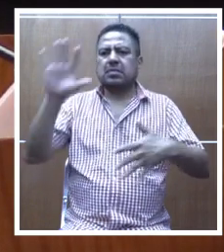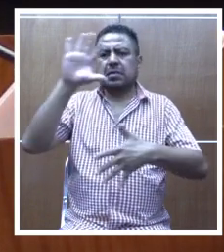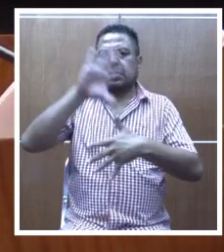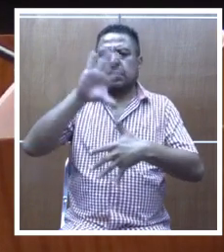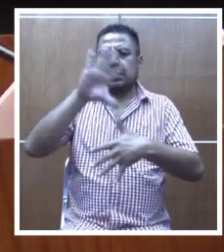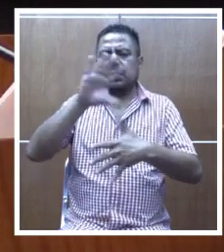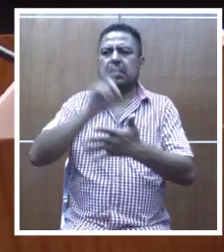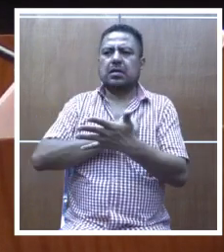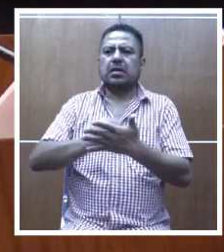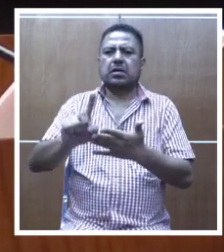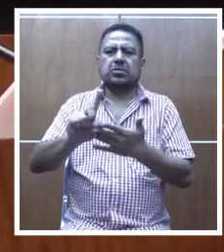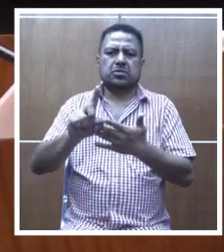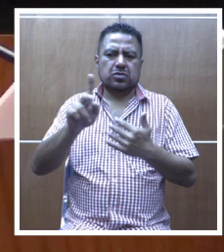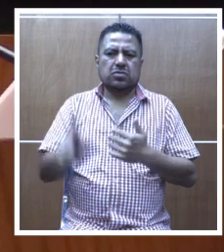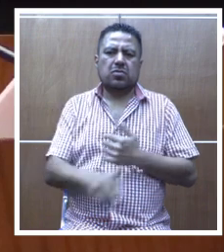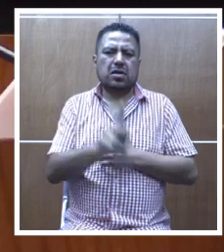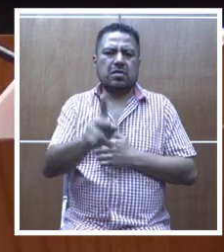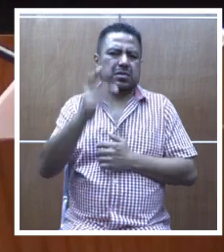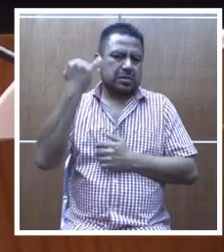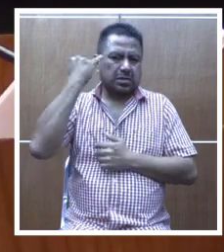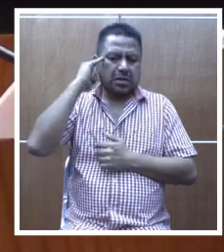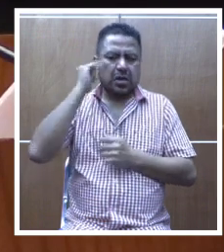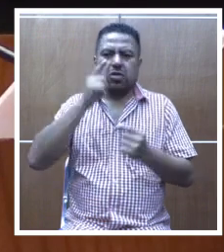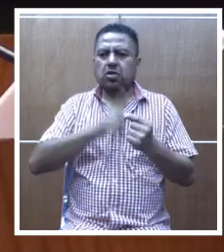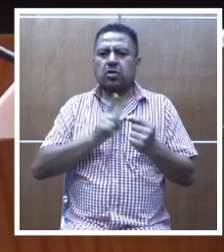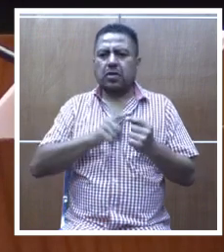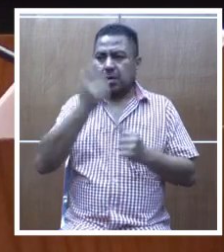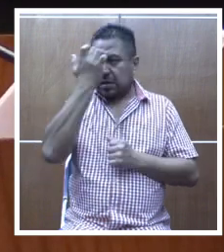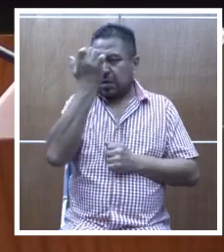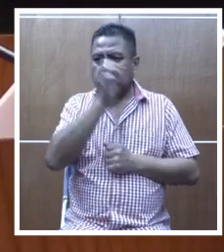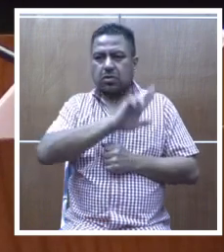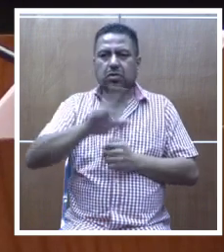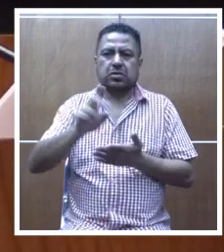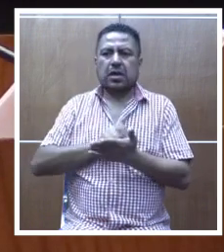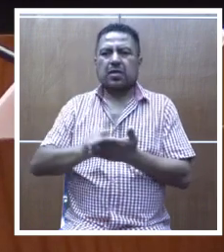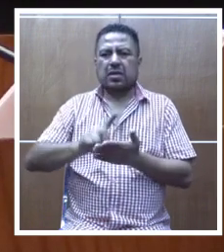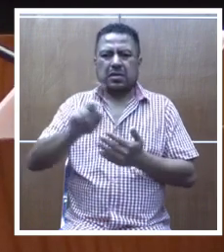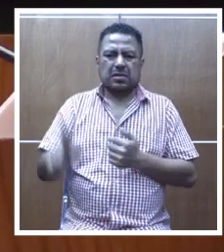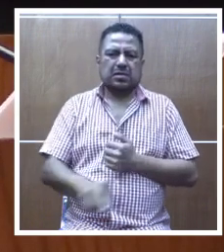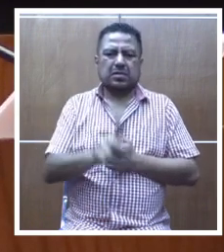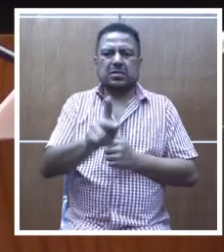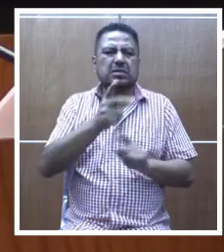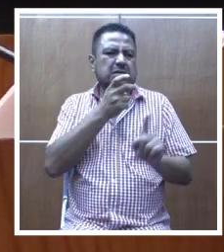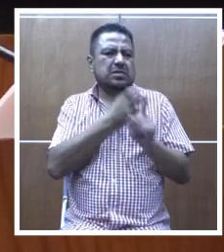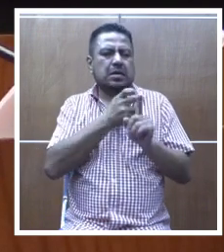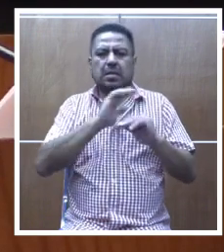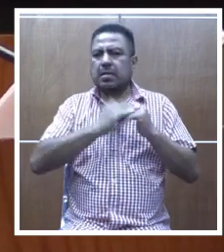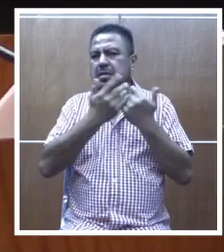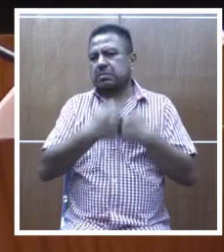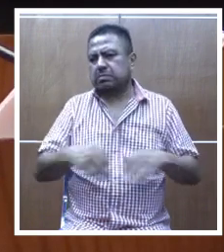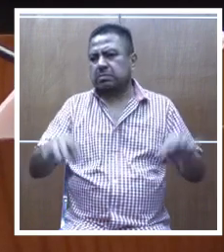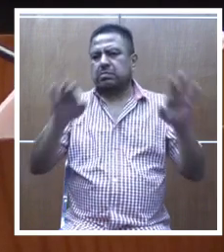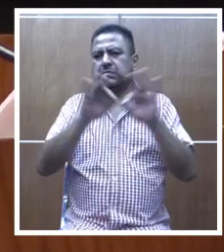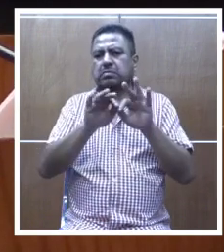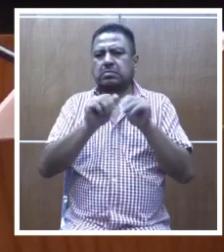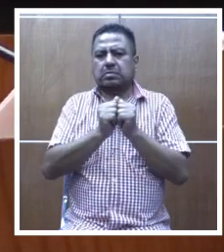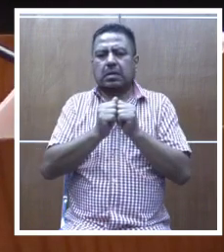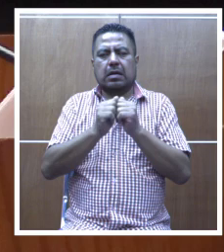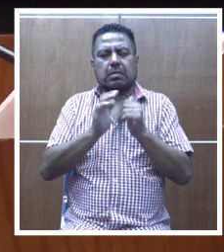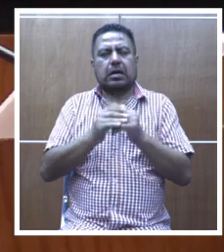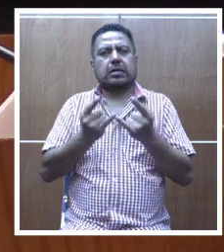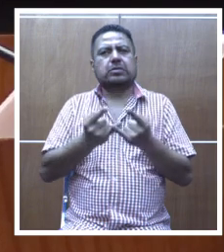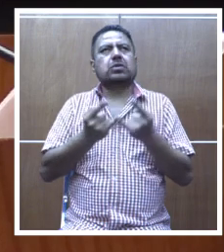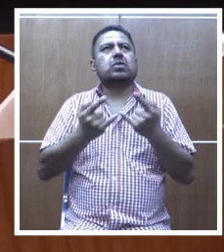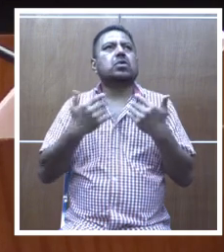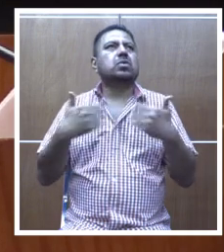Derechos de los Pueblos Indígenas, en donde reconoce los derechos de los pueblos como un aspecto fundamental y de trascendencia histórica